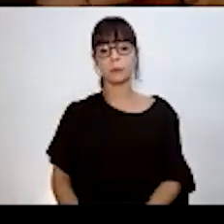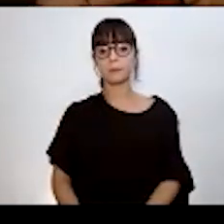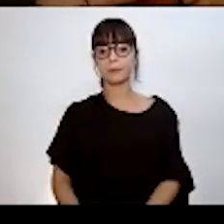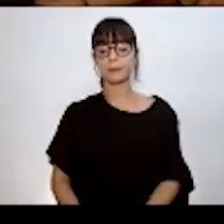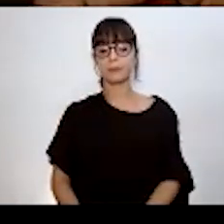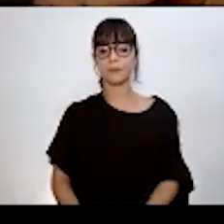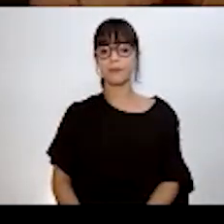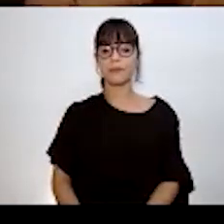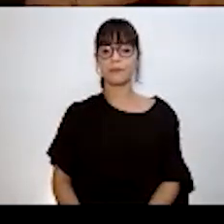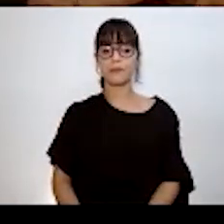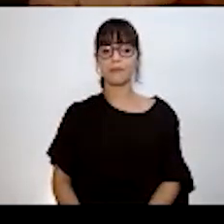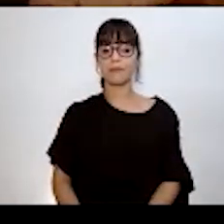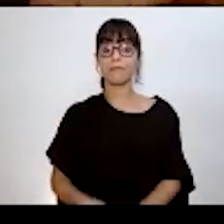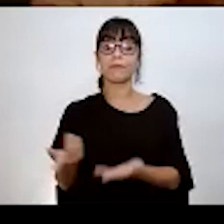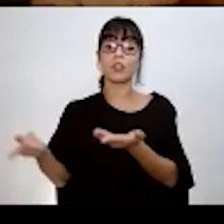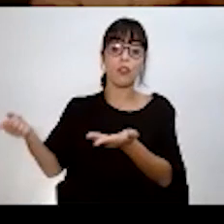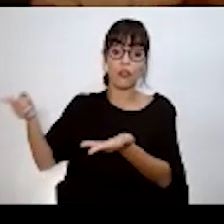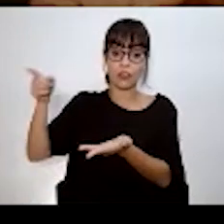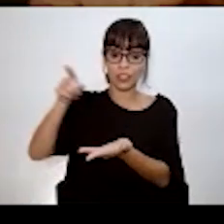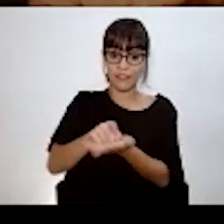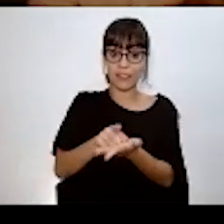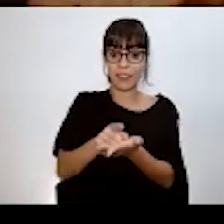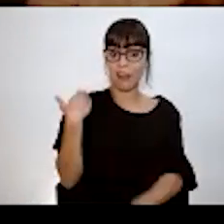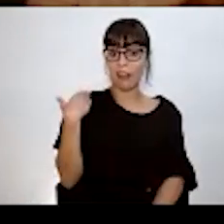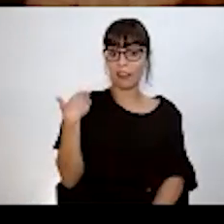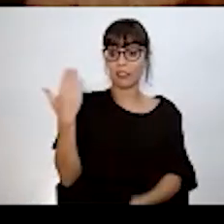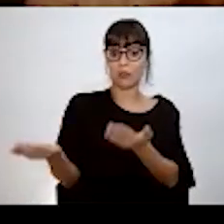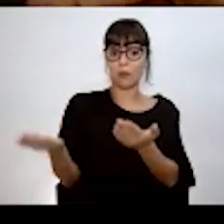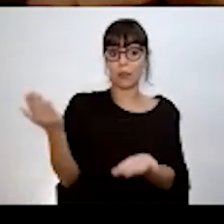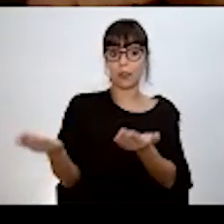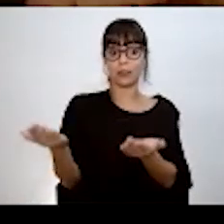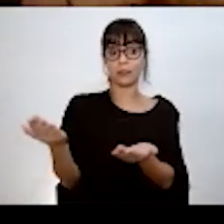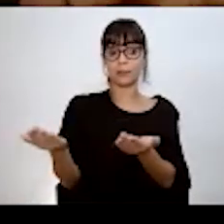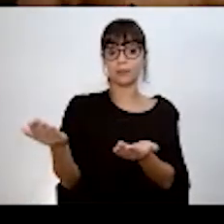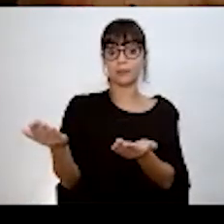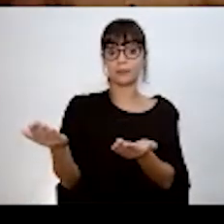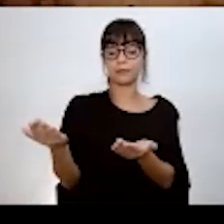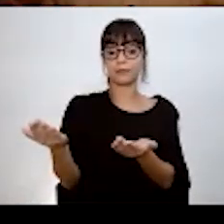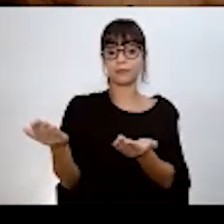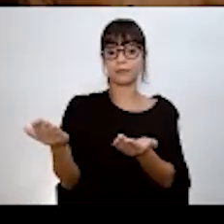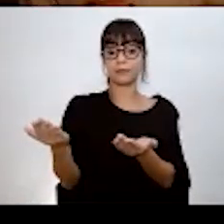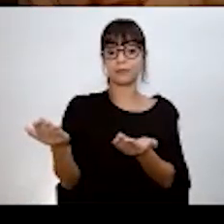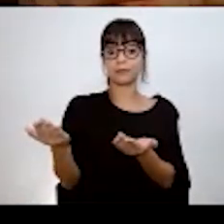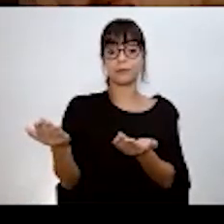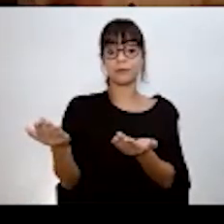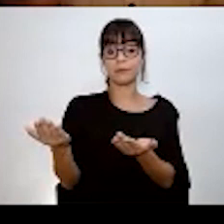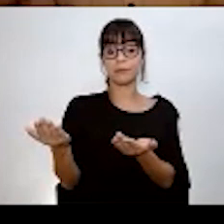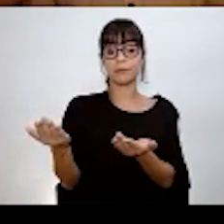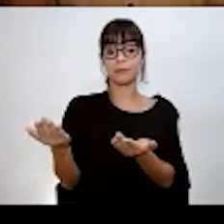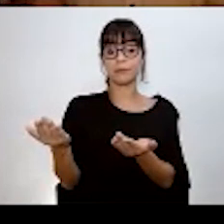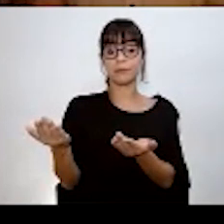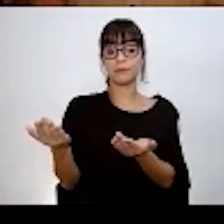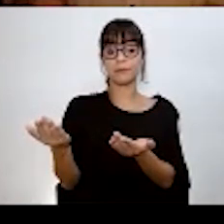nos encontramos de nuevo, si lo comparamos con un modelo logístico, nos encontramos con un momento con